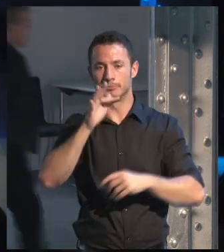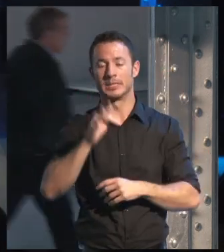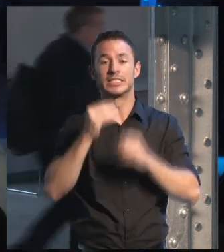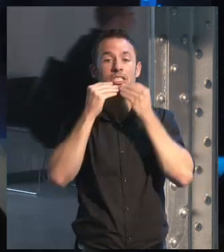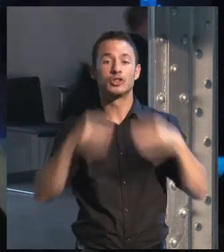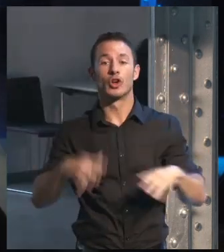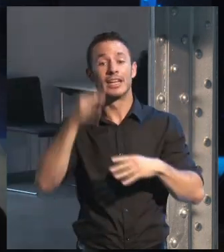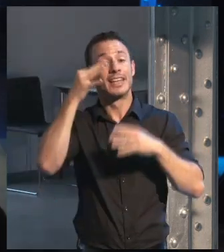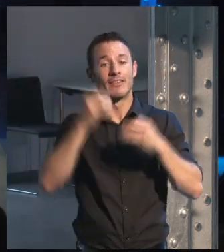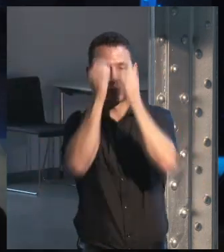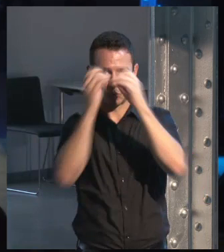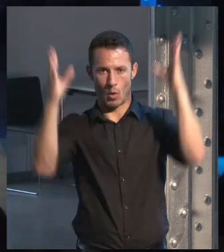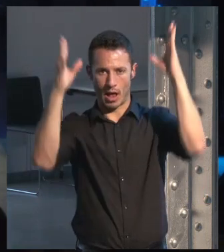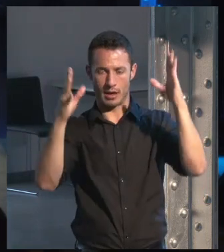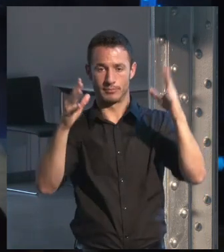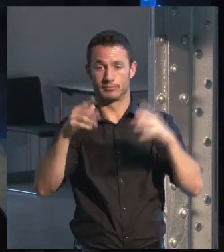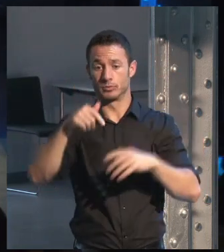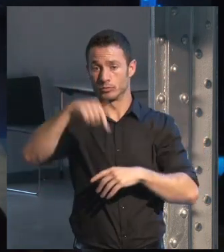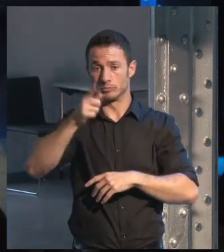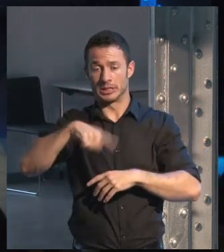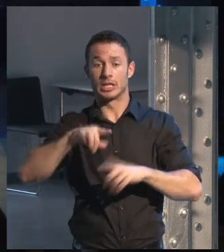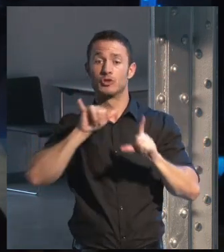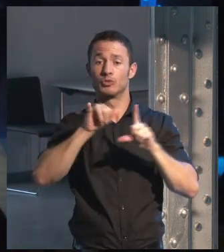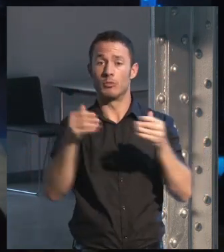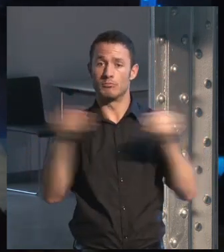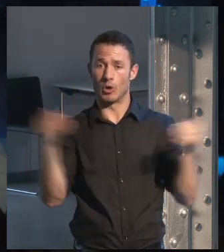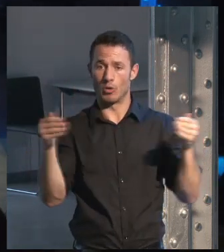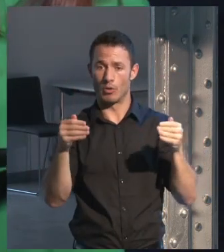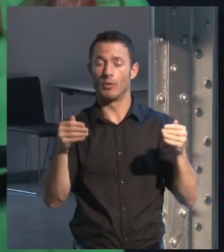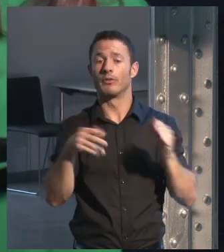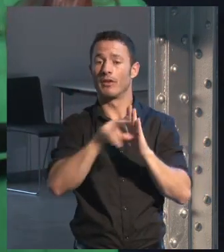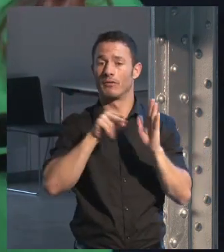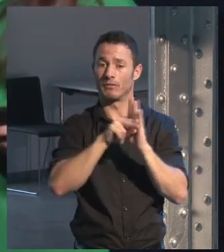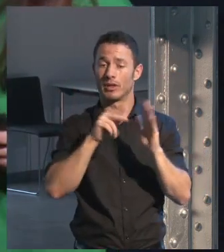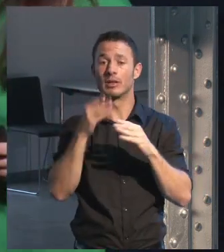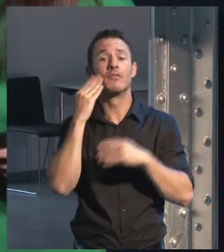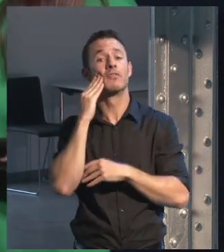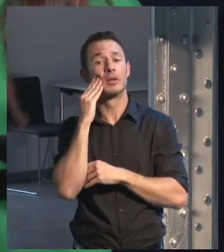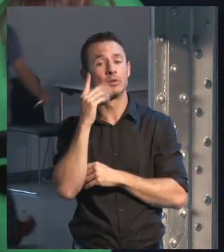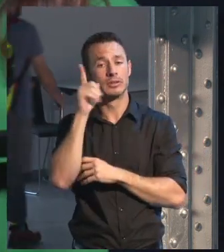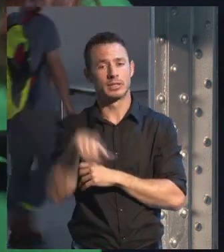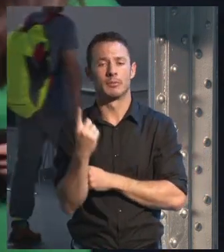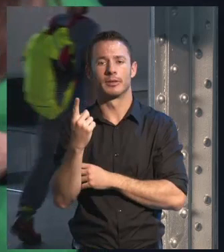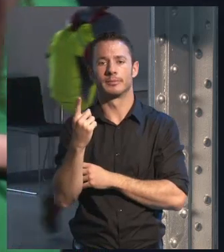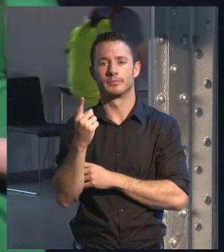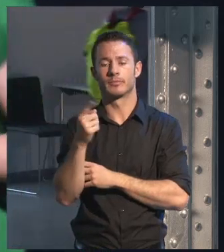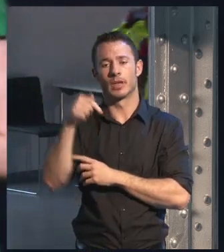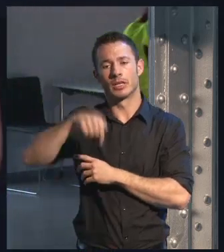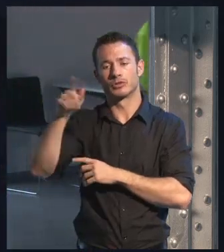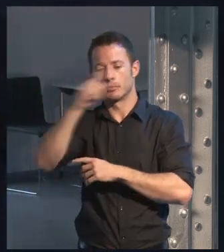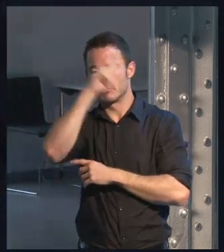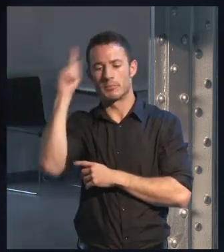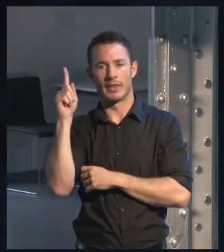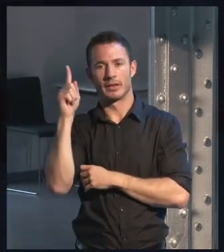realidad virtual. Este mes estrena canal de YouTube, vídeos en Facebook y sobre todo estrena Esto es Madrid. Es una pieza a la que